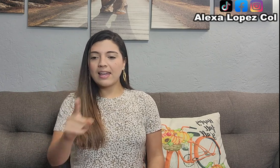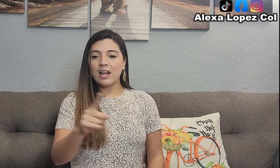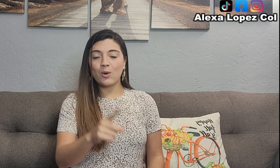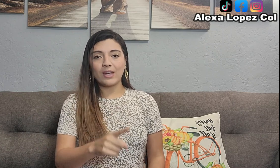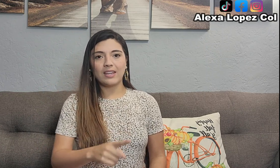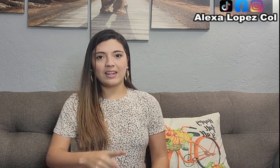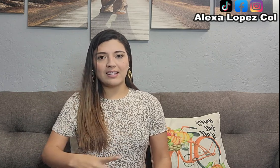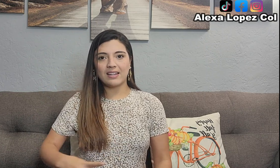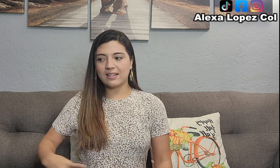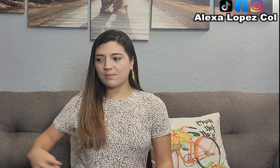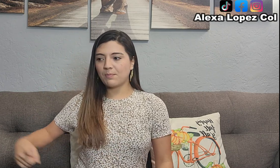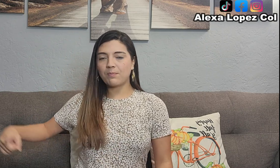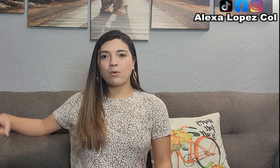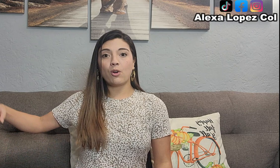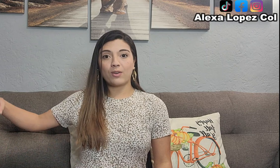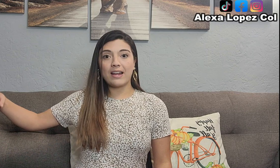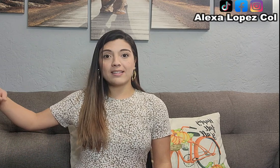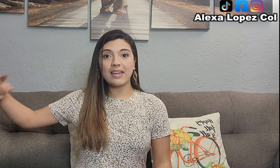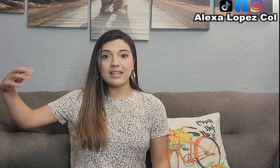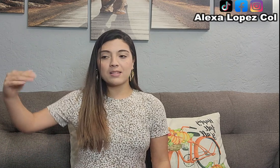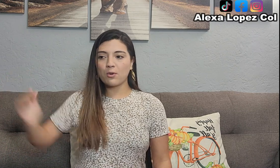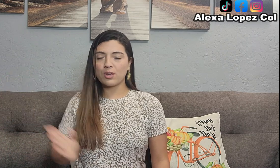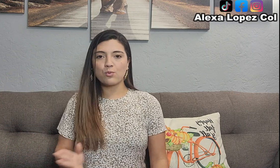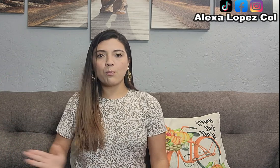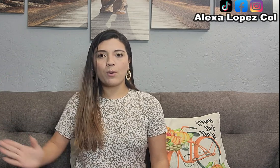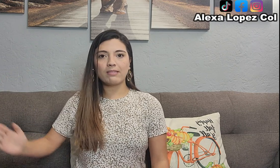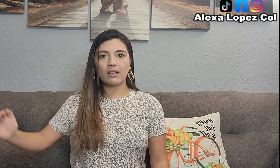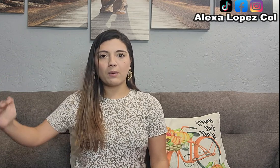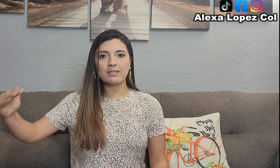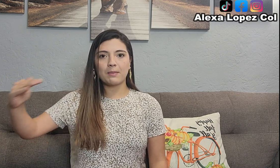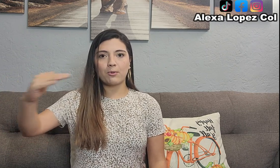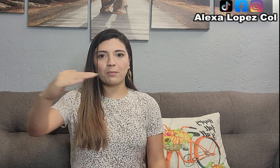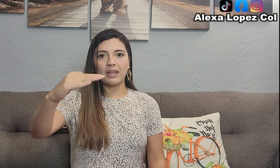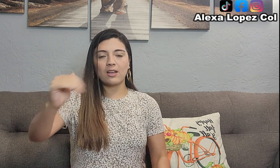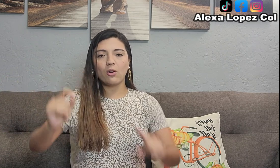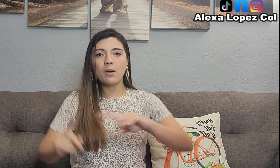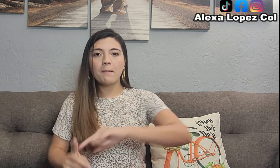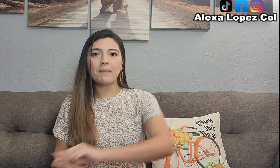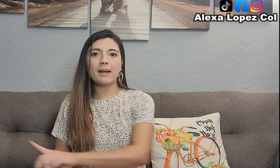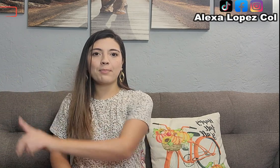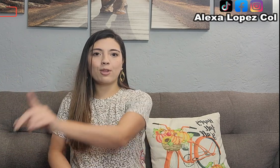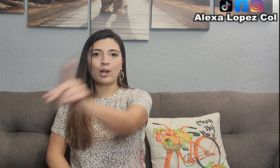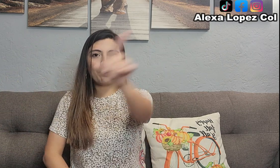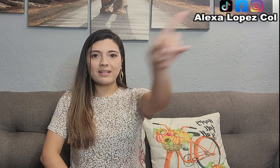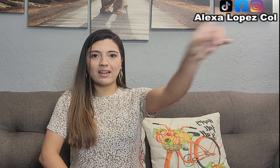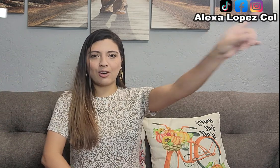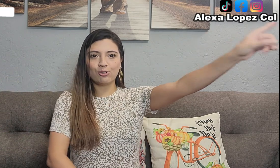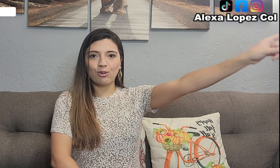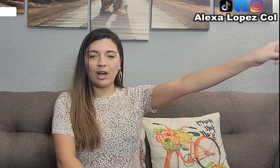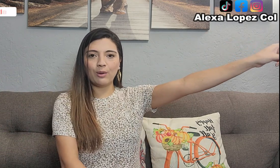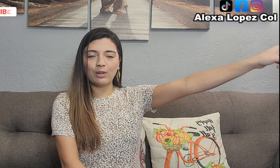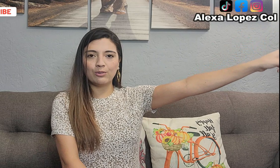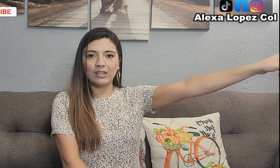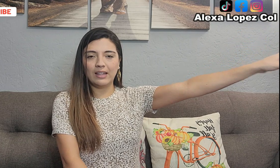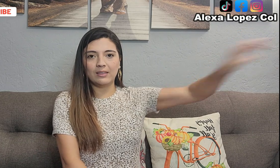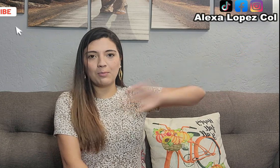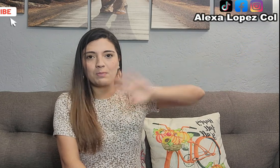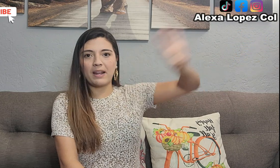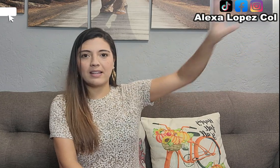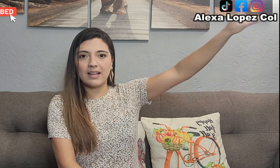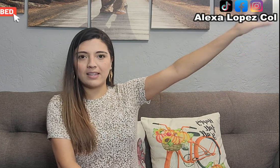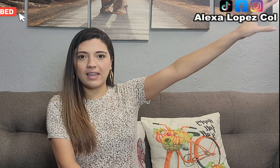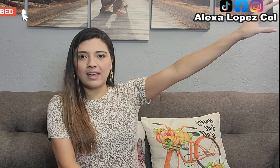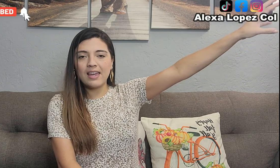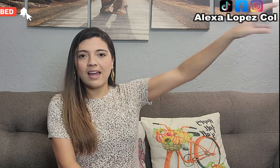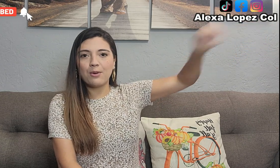Sudamérica, lo que quieren hacer es colocar ese Istmo, que es un puente que va a estar por México, para poderlo pasar al otro lado del continente, pues